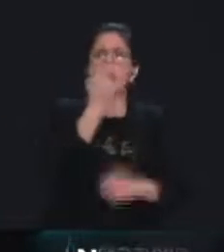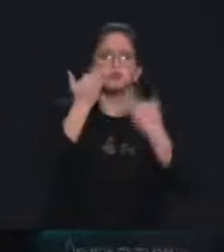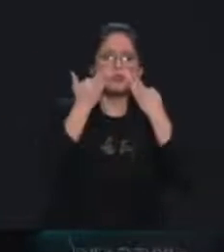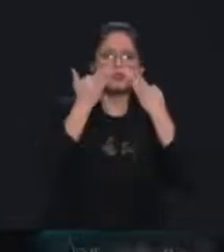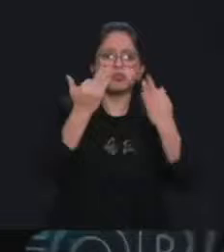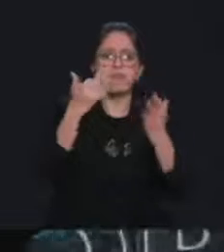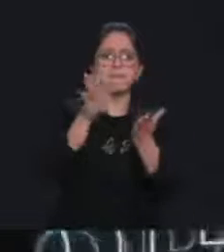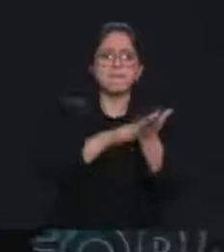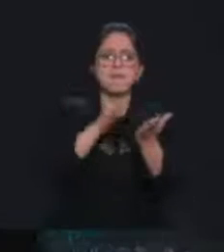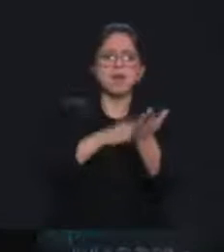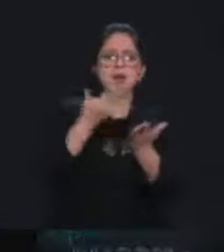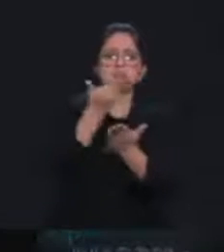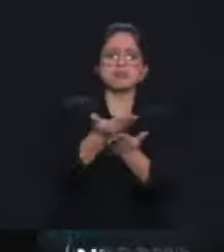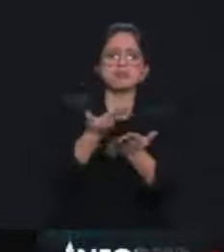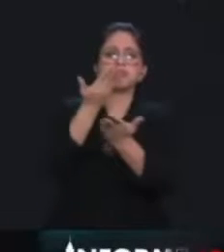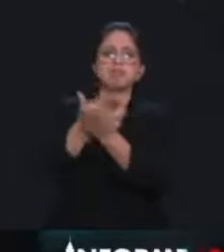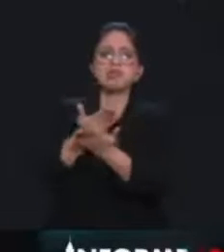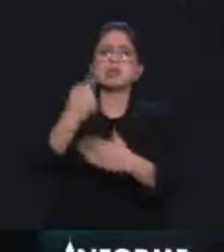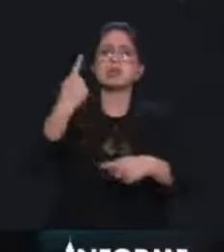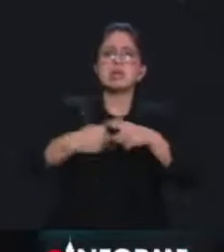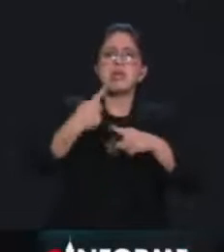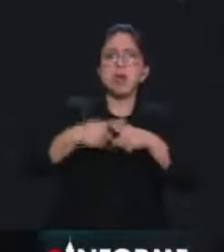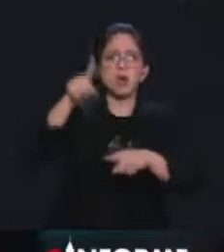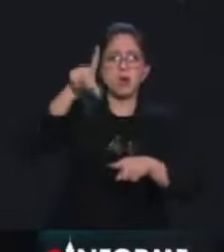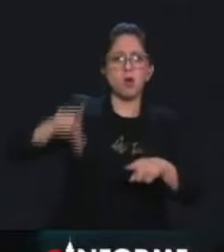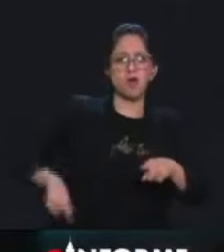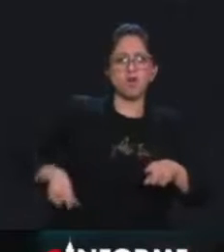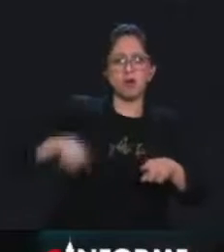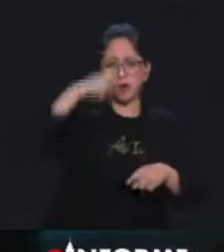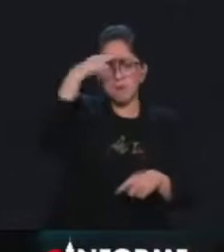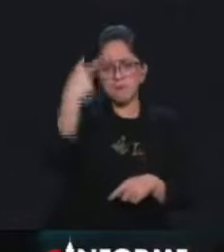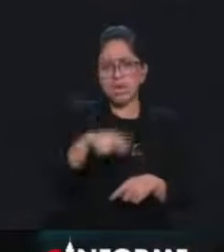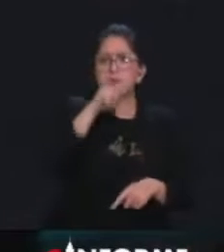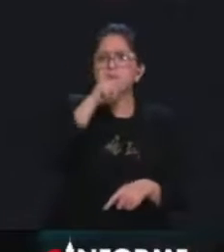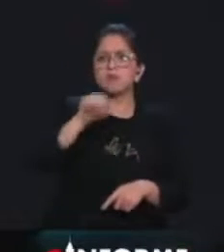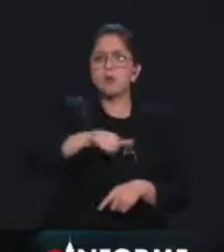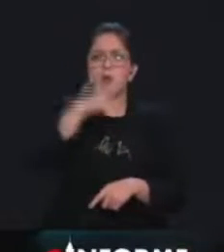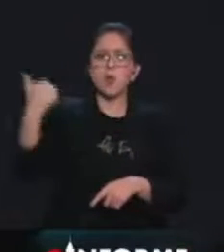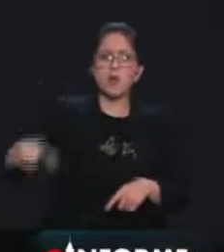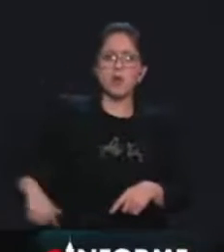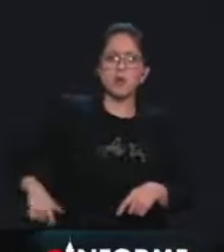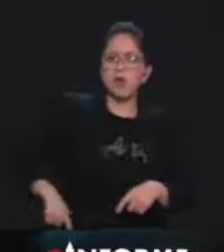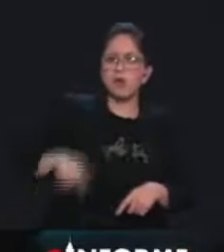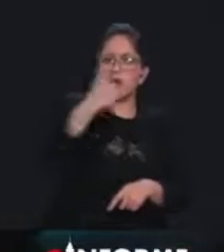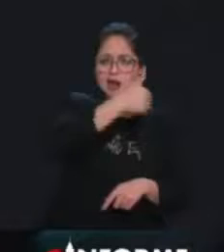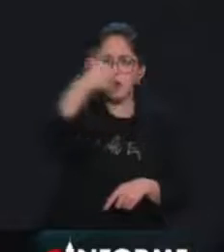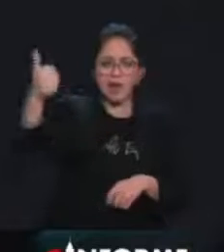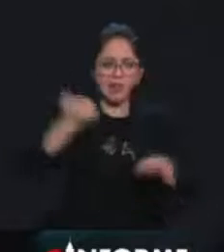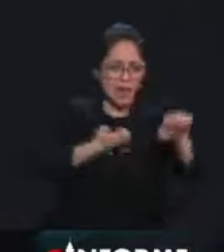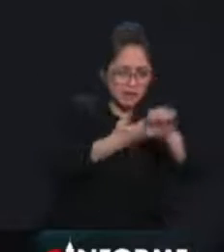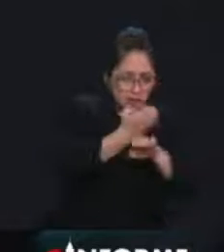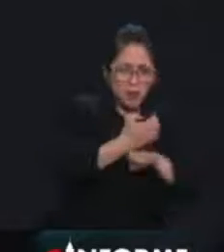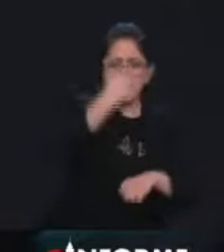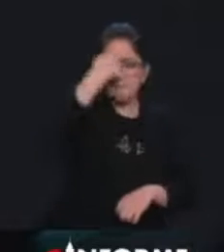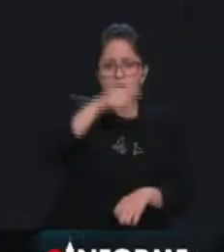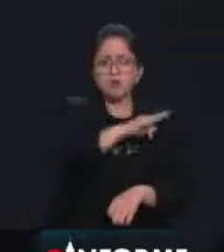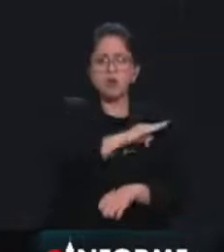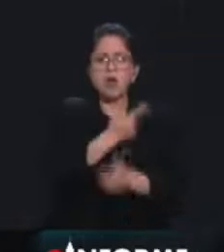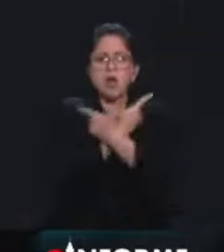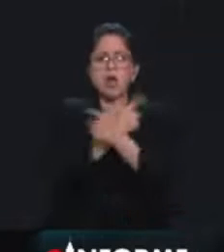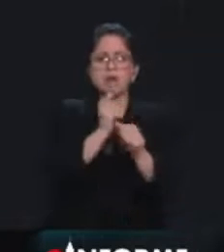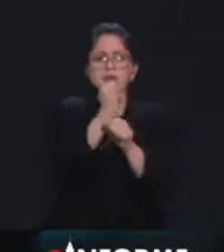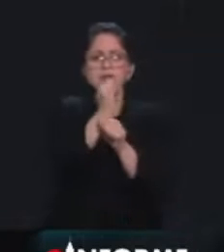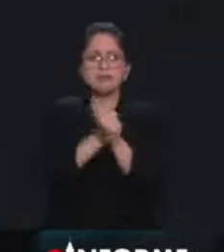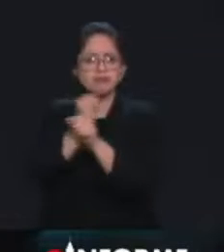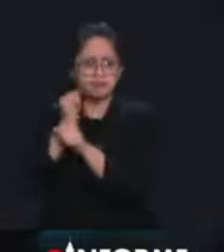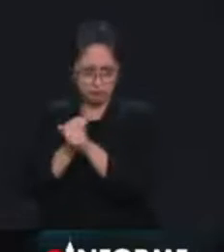la información con la que cuenta el Gobierno de México y los gobiernos de los estados, y así finalmente hay un escrutinio pleno y transparente. Ahora,